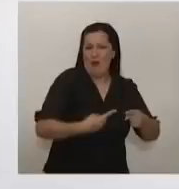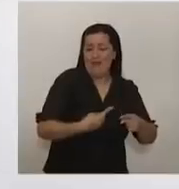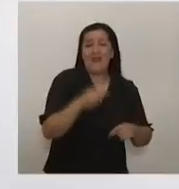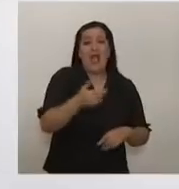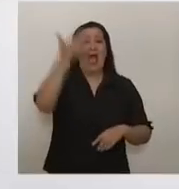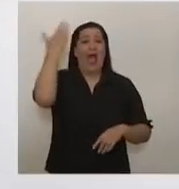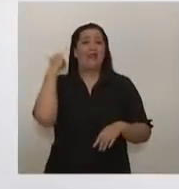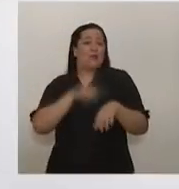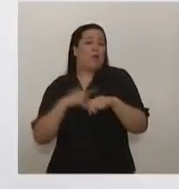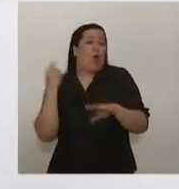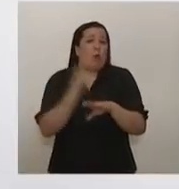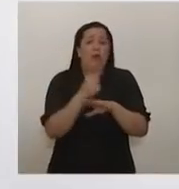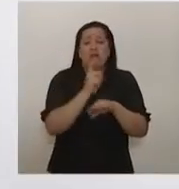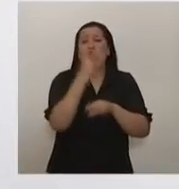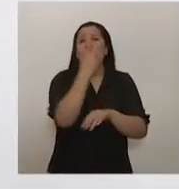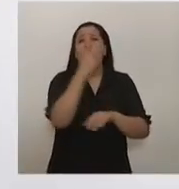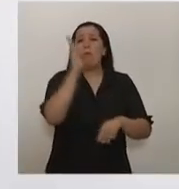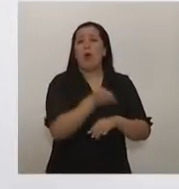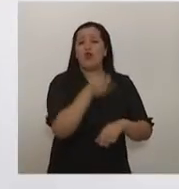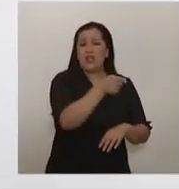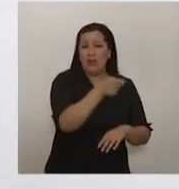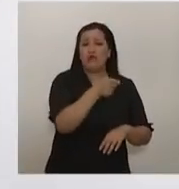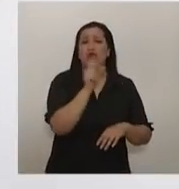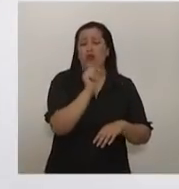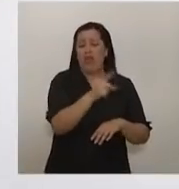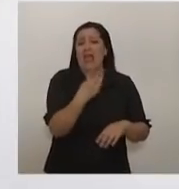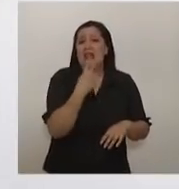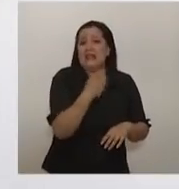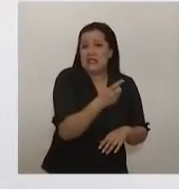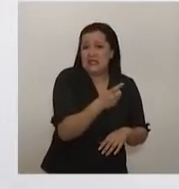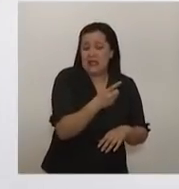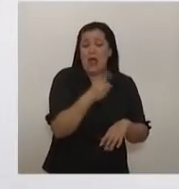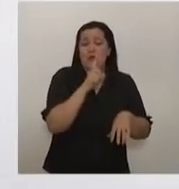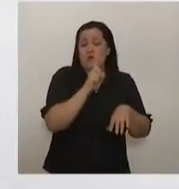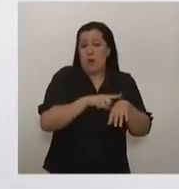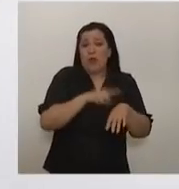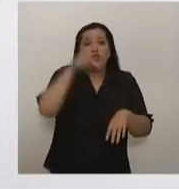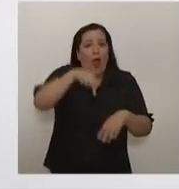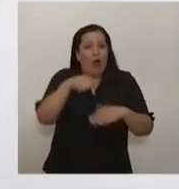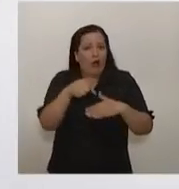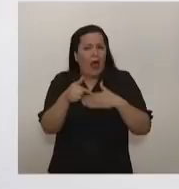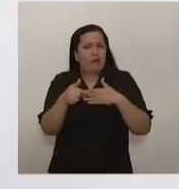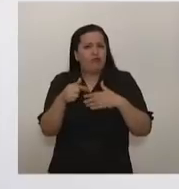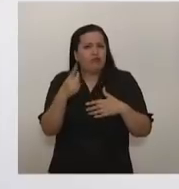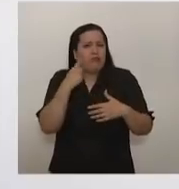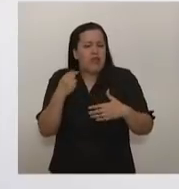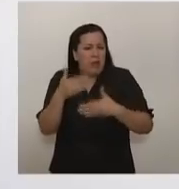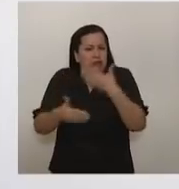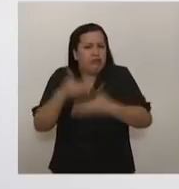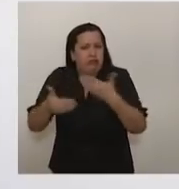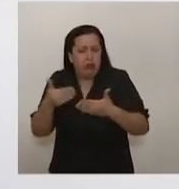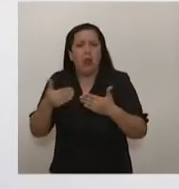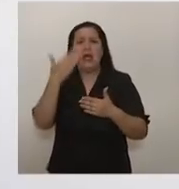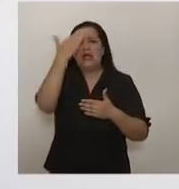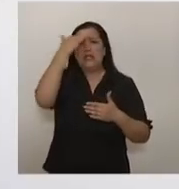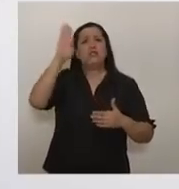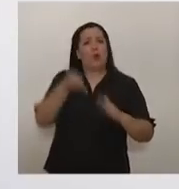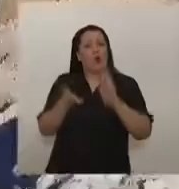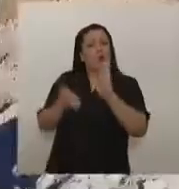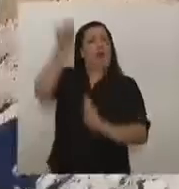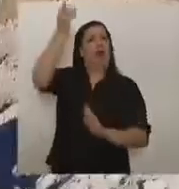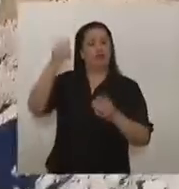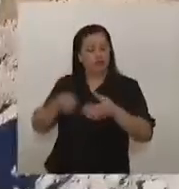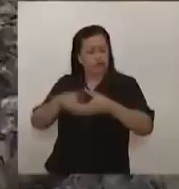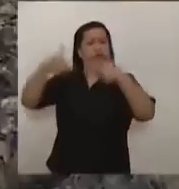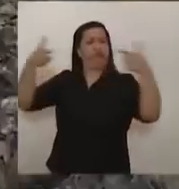cuando llegamos aportaban menos del 2% de nuestra electricidad y ya tenemos días en los que aportan más del 15%.